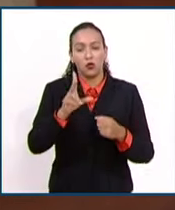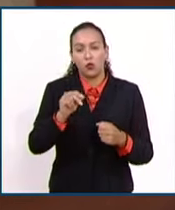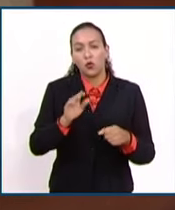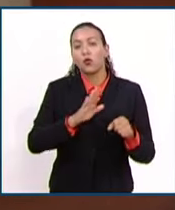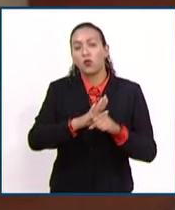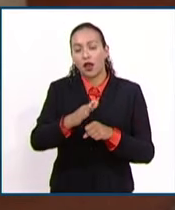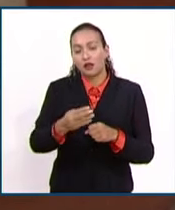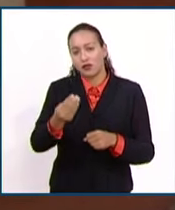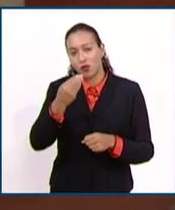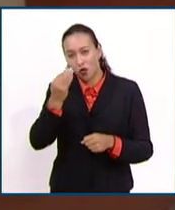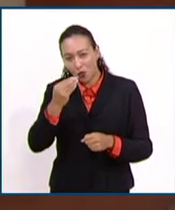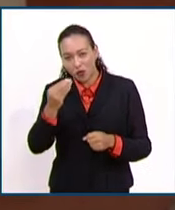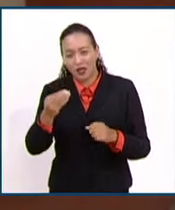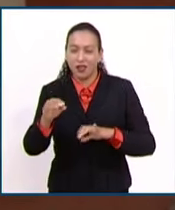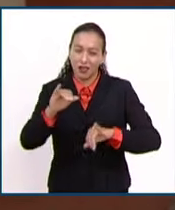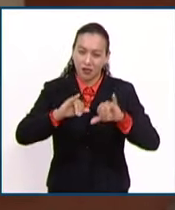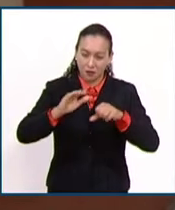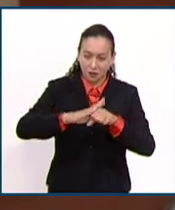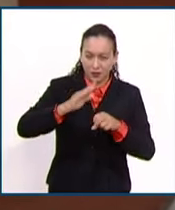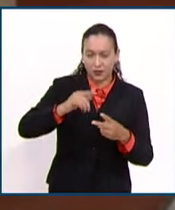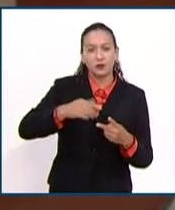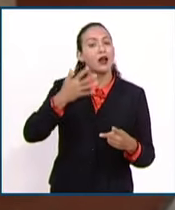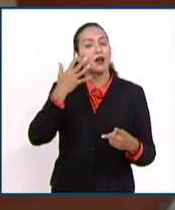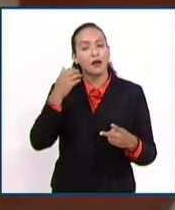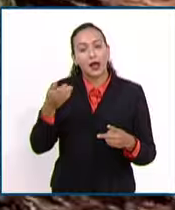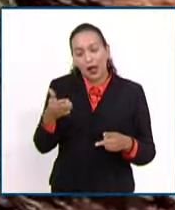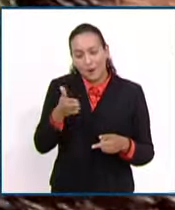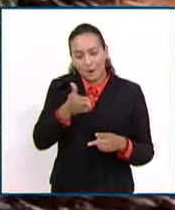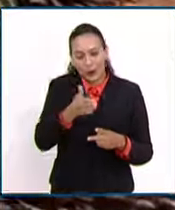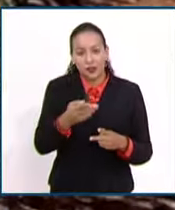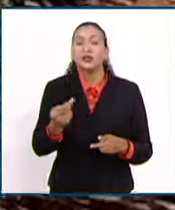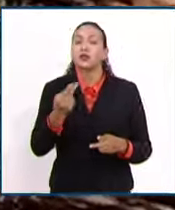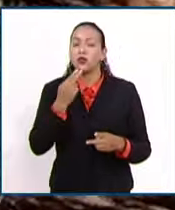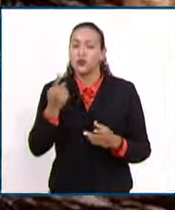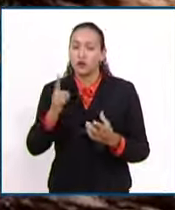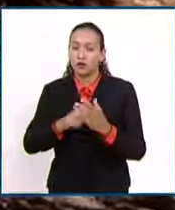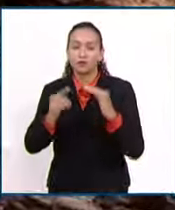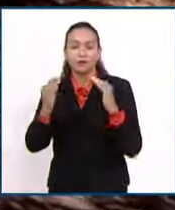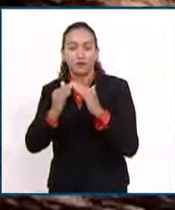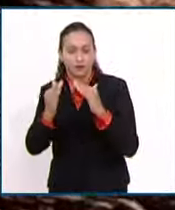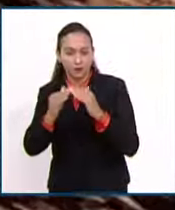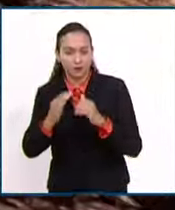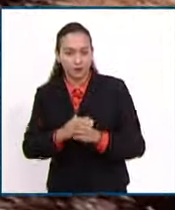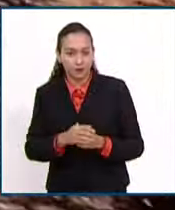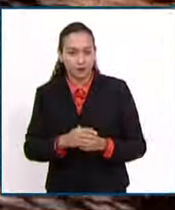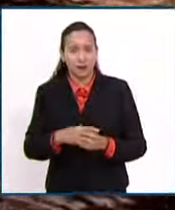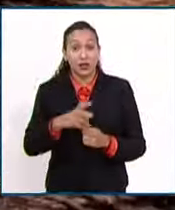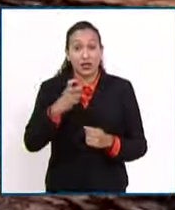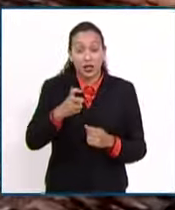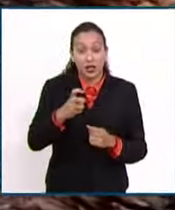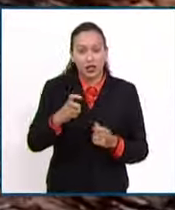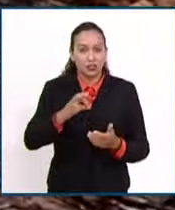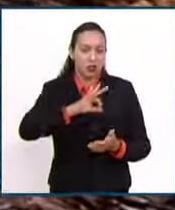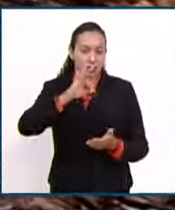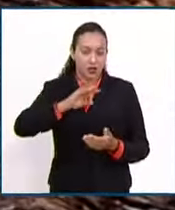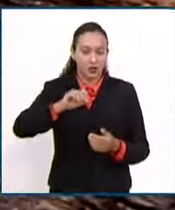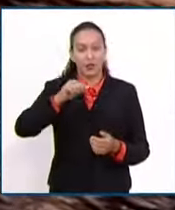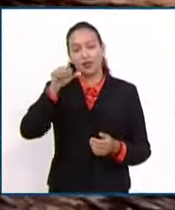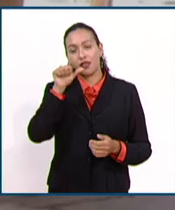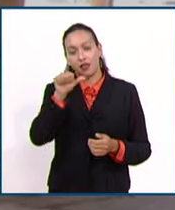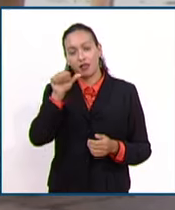procesados para perros, gatos y pequeñas especies que se utilicen como mascotas en el hogar, cuya enajenación se grava con la tasa del